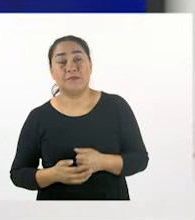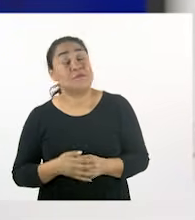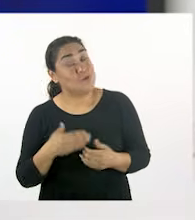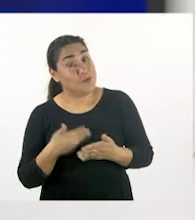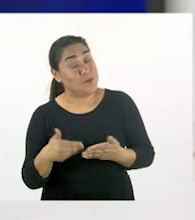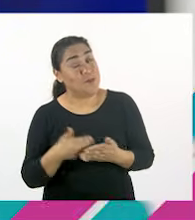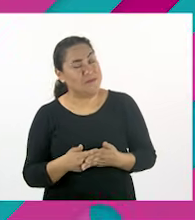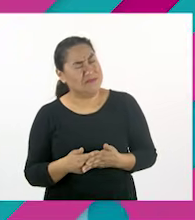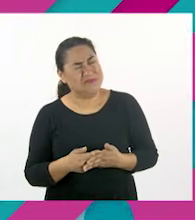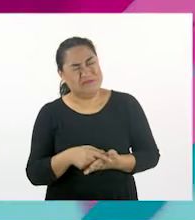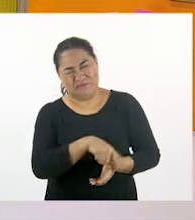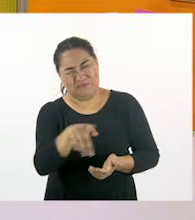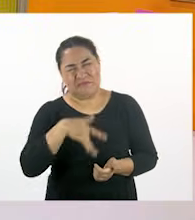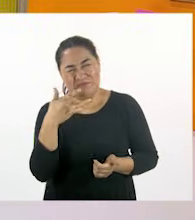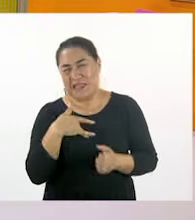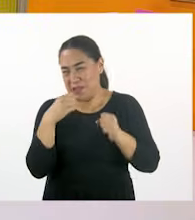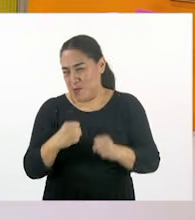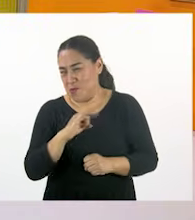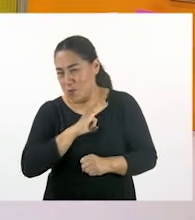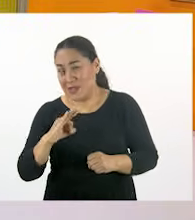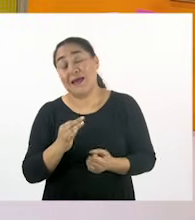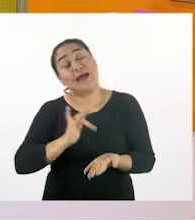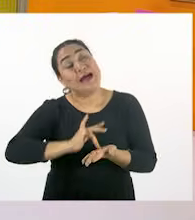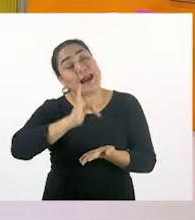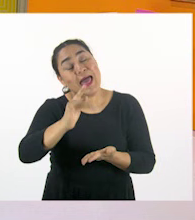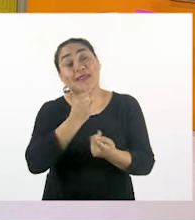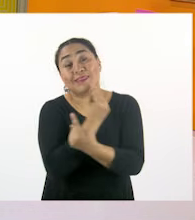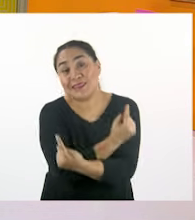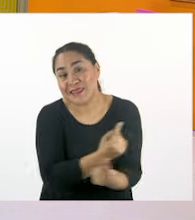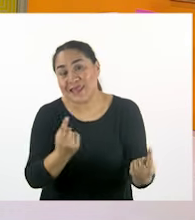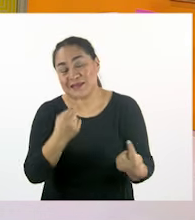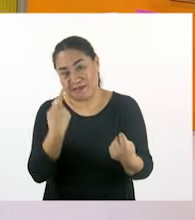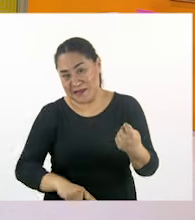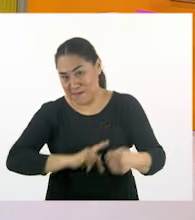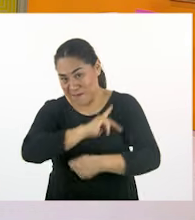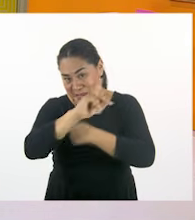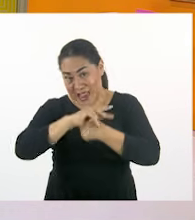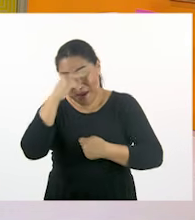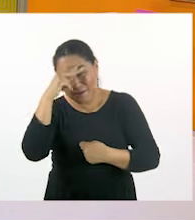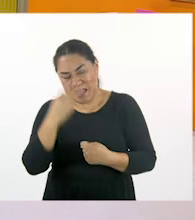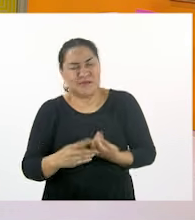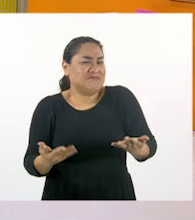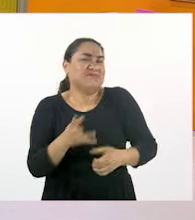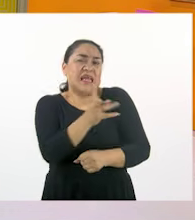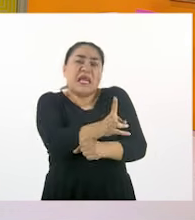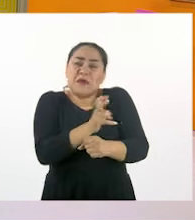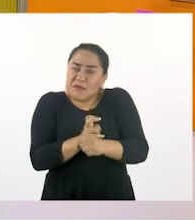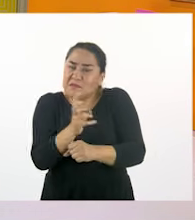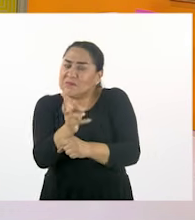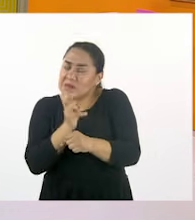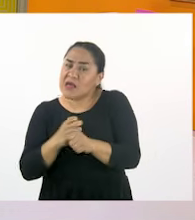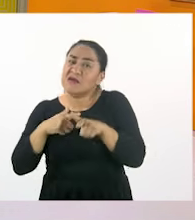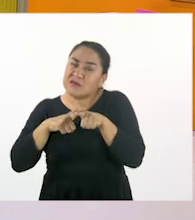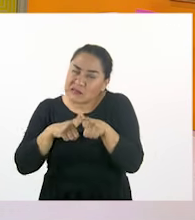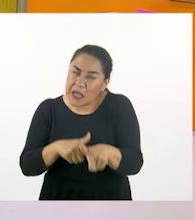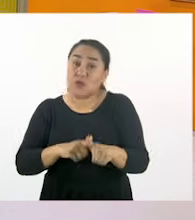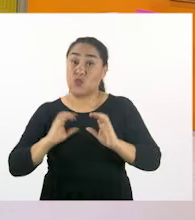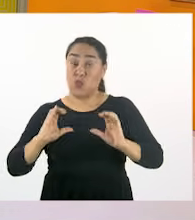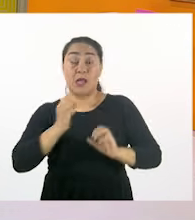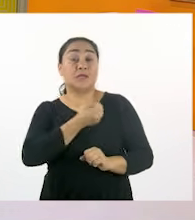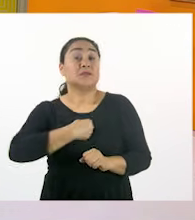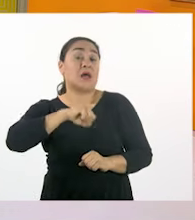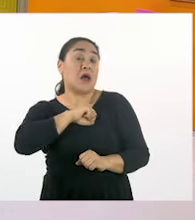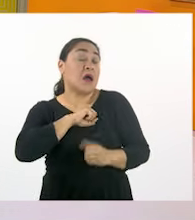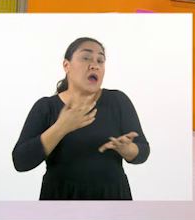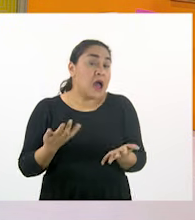cumpliremos este reto. Muchas gracias, niñas y niños de nuestro país. Los invitamos a seguir conservando su salud a